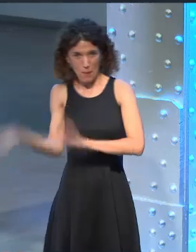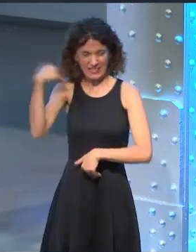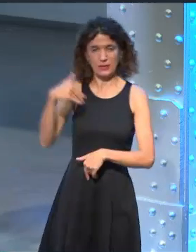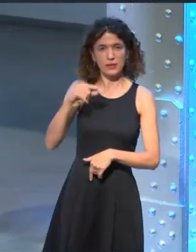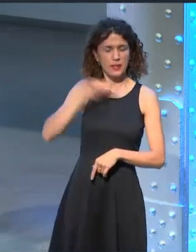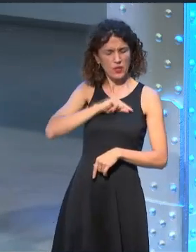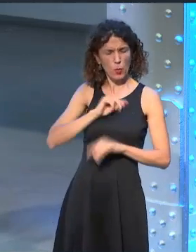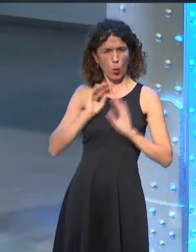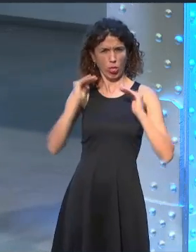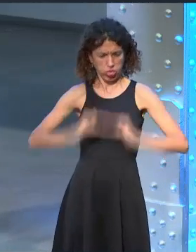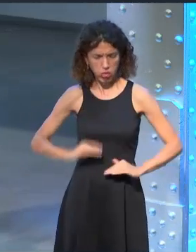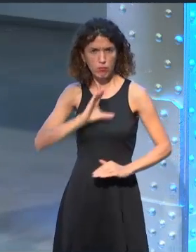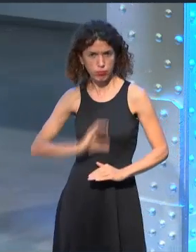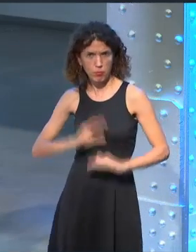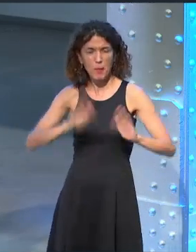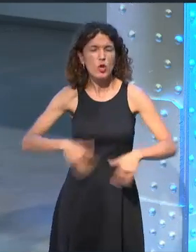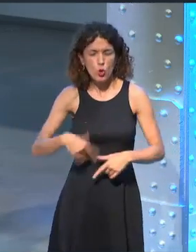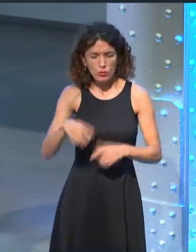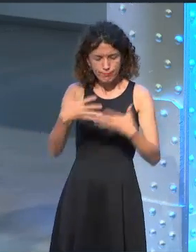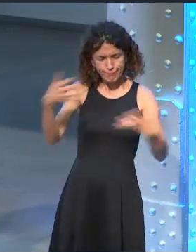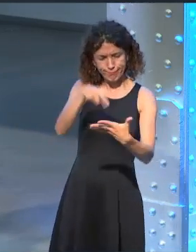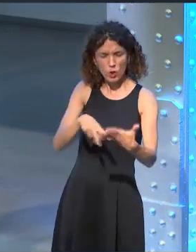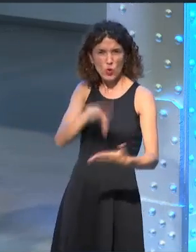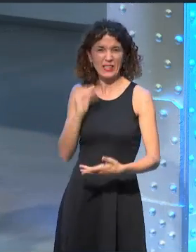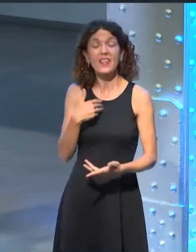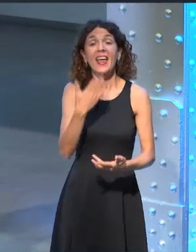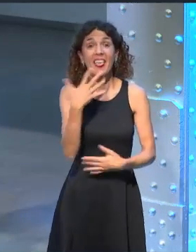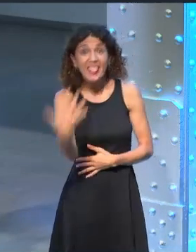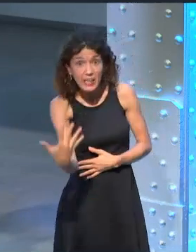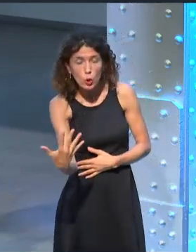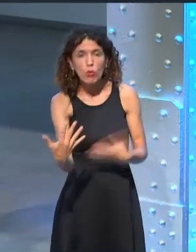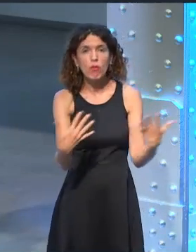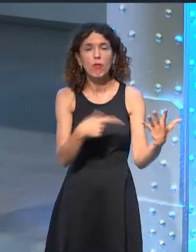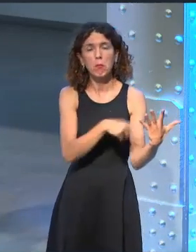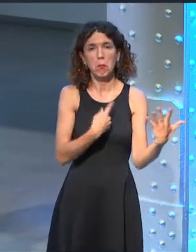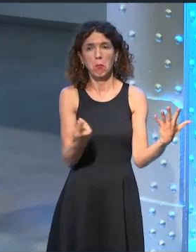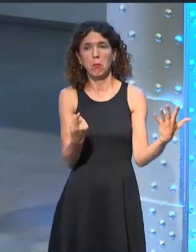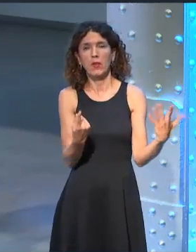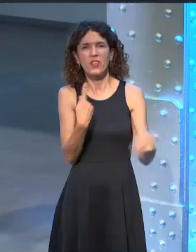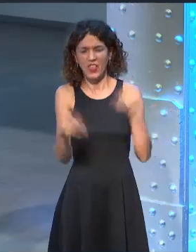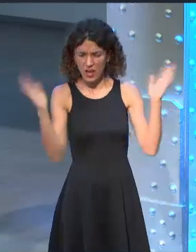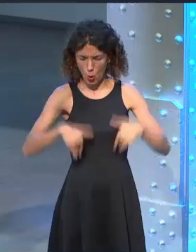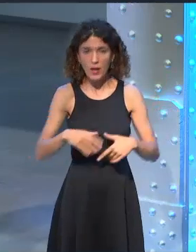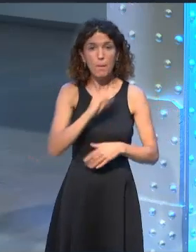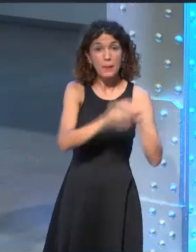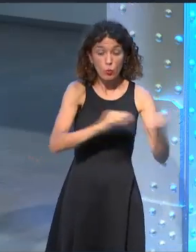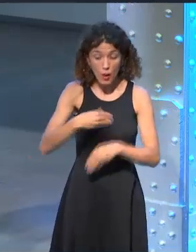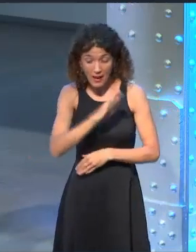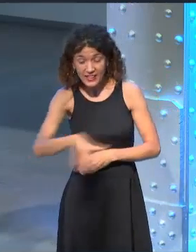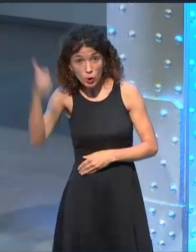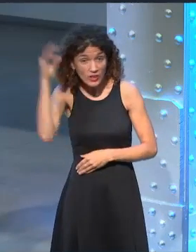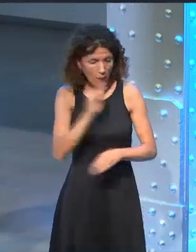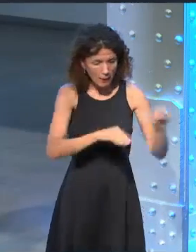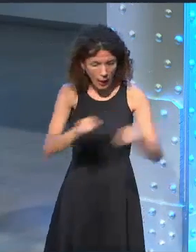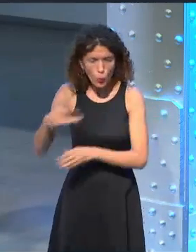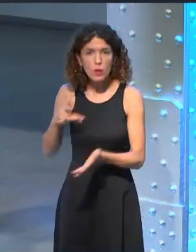sorprendió mucho, no lo entendía, ¿no? Porque es curioso que a los 5 años no ven esa diferencia. Cuando les preguntaban a los niños y las